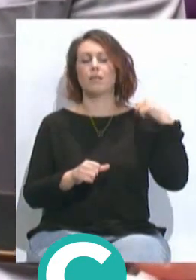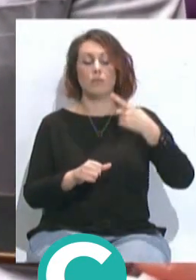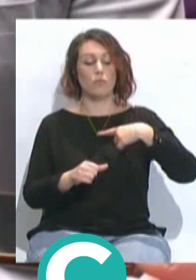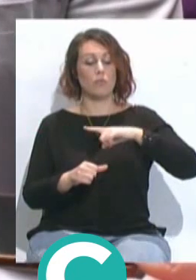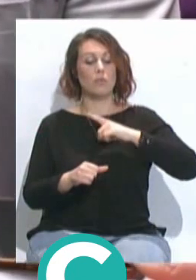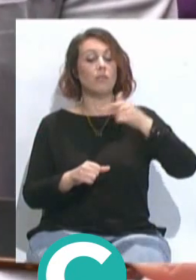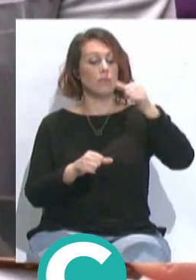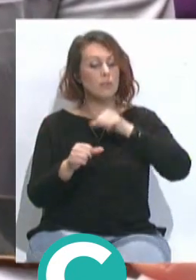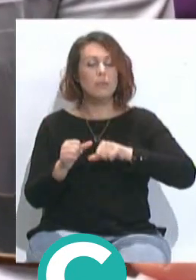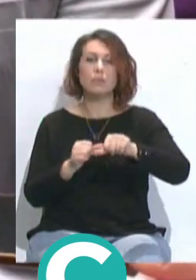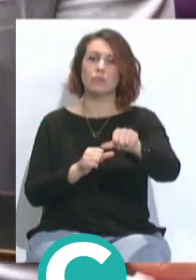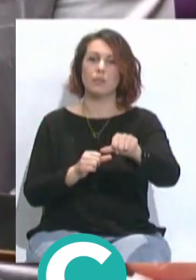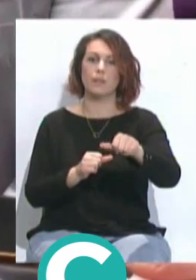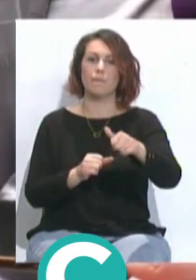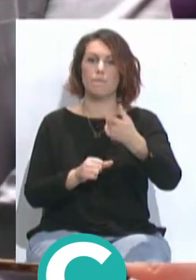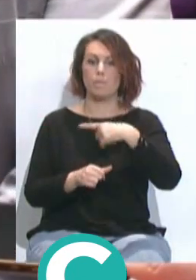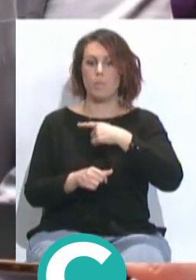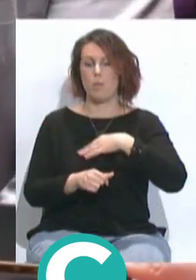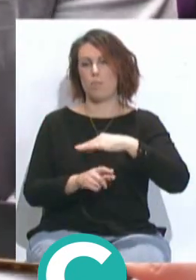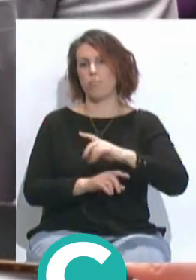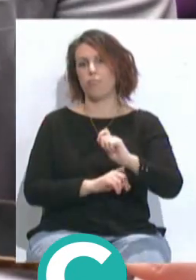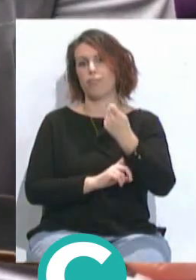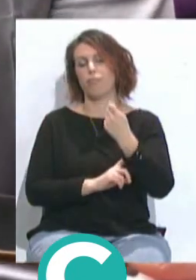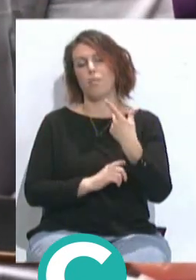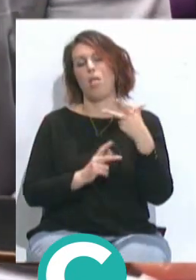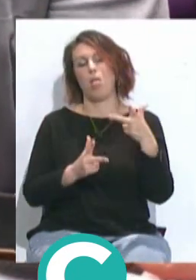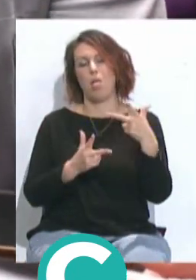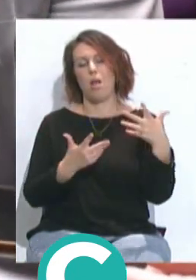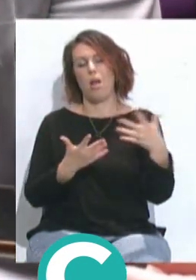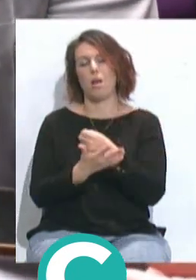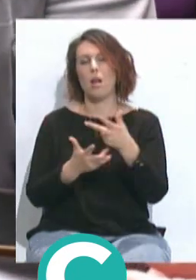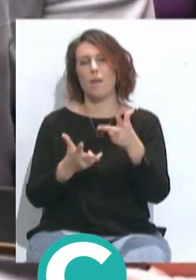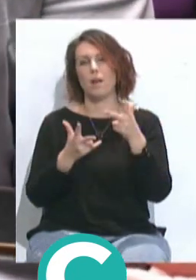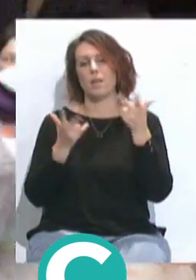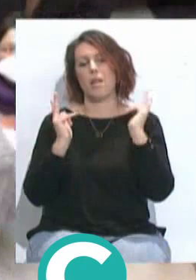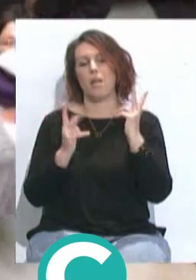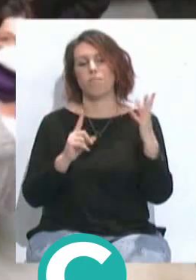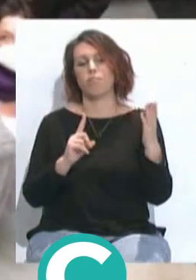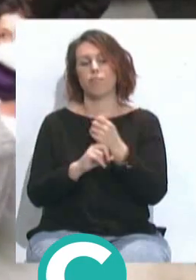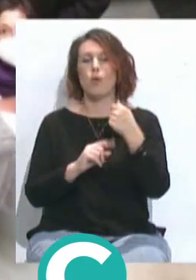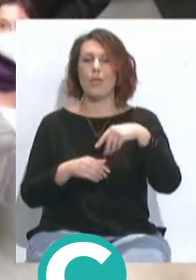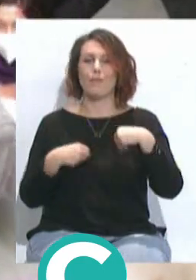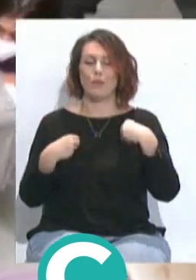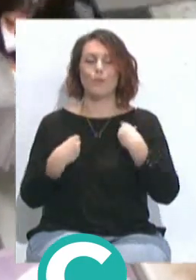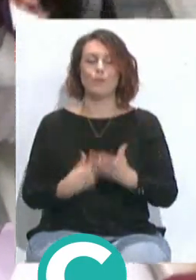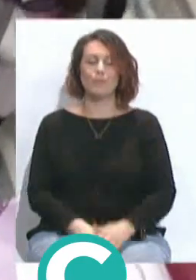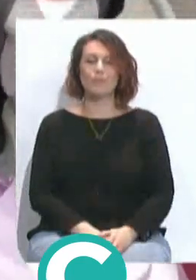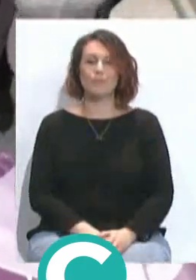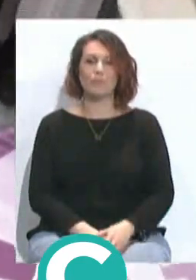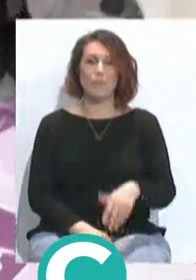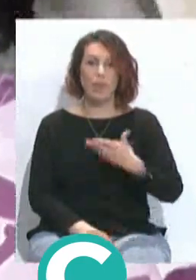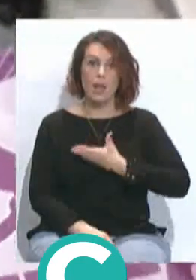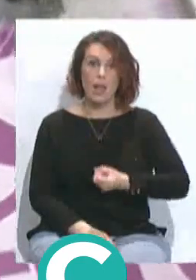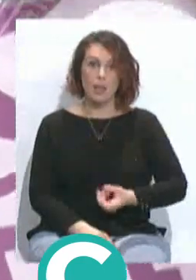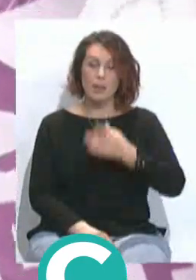nosotras y a las que vendrán después, pues hemos podido conseguir muchos derechos y muchas libertades de las que hoy disfrutamos. Por su parte, el